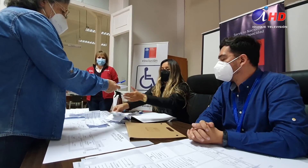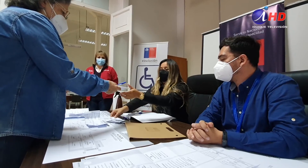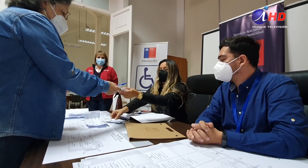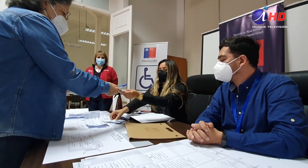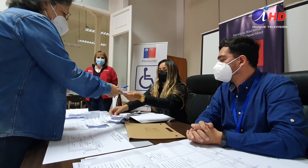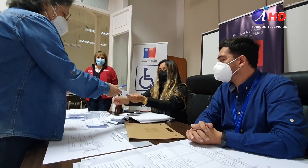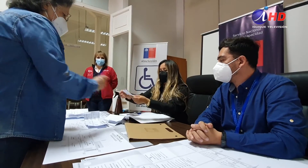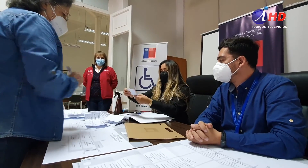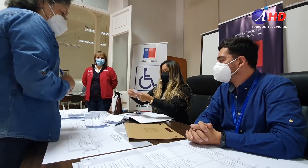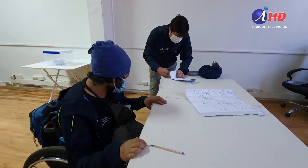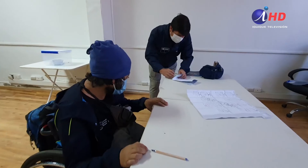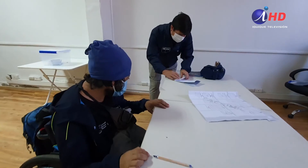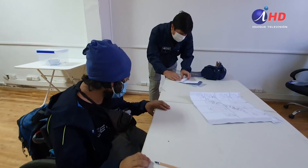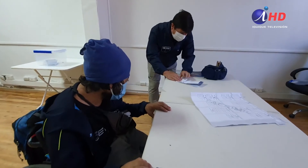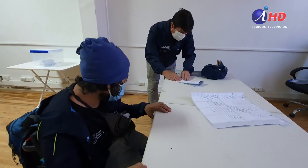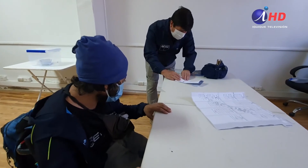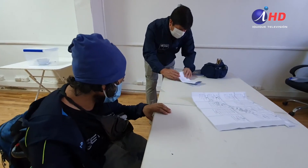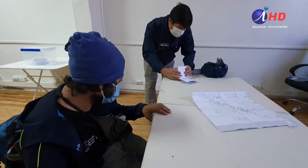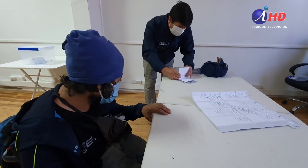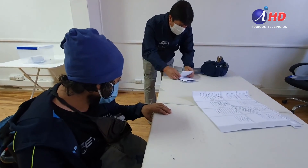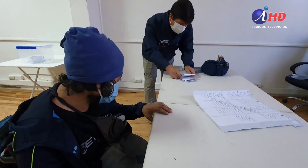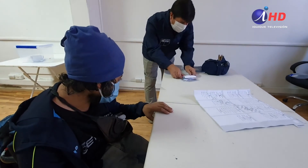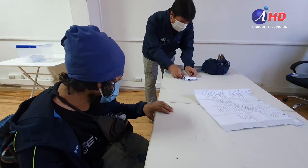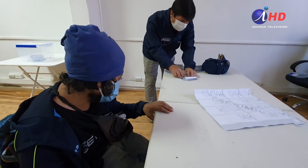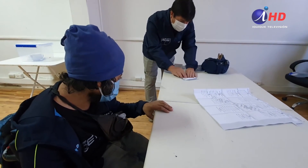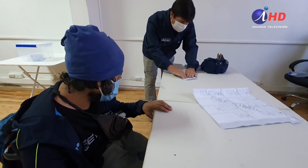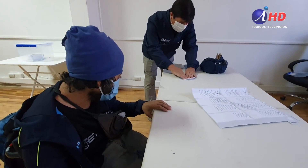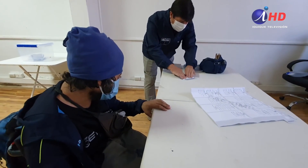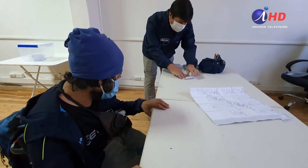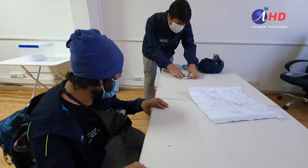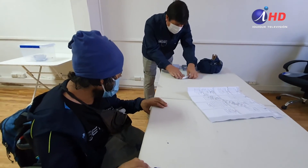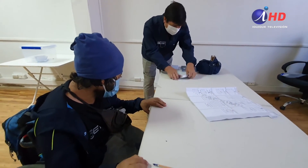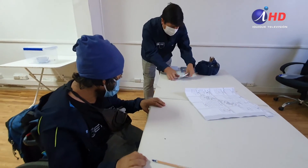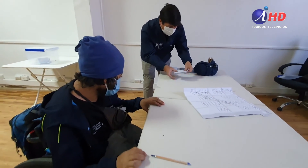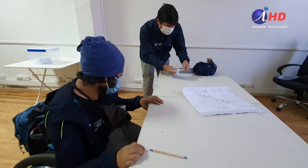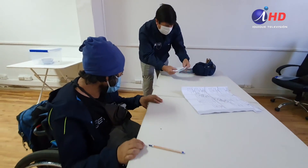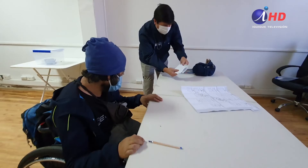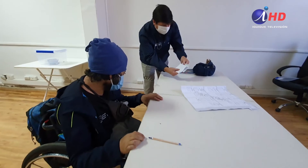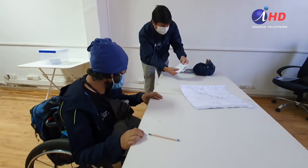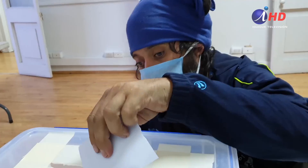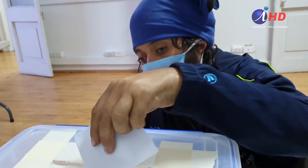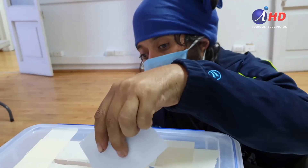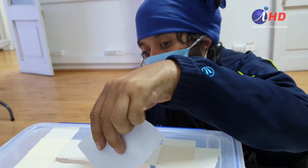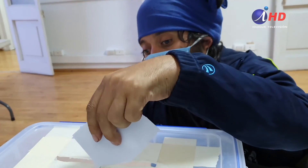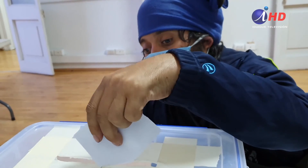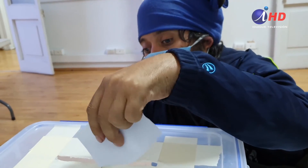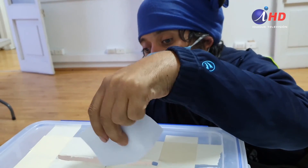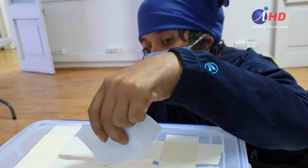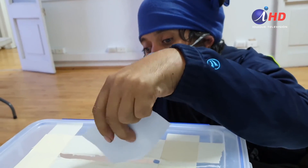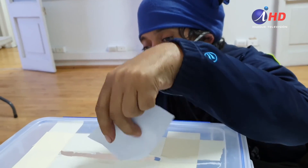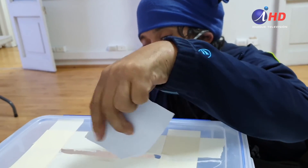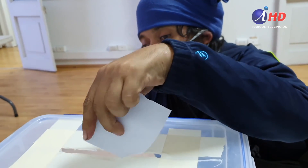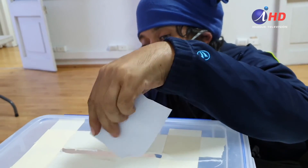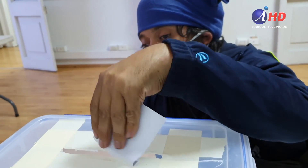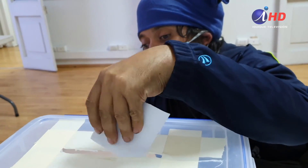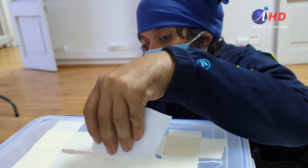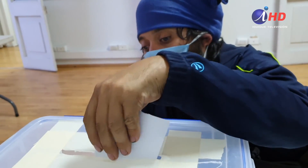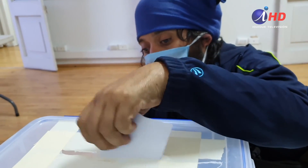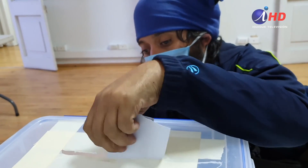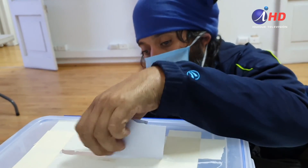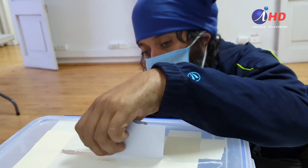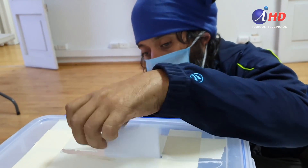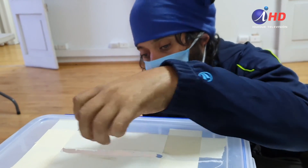requieran ser asistidas en el ejercicio de su sufragio, tendrán trato preferente para votar durante los dos días de votación.